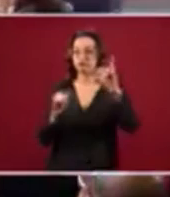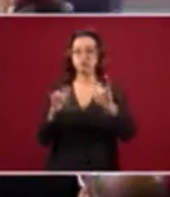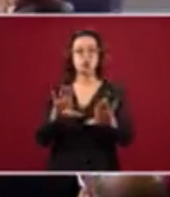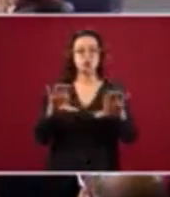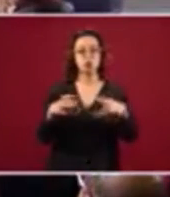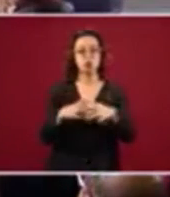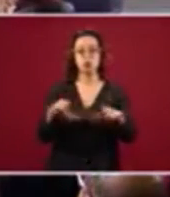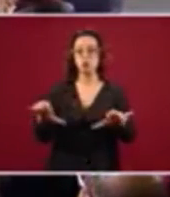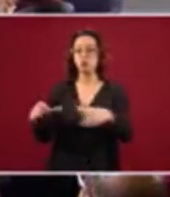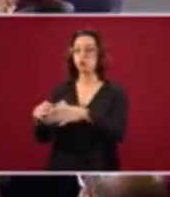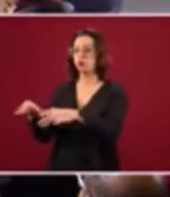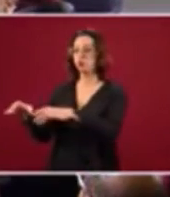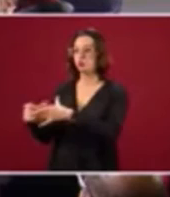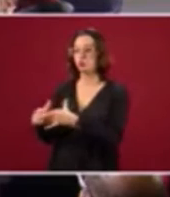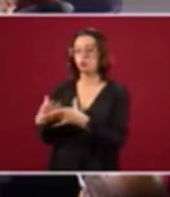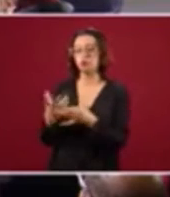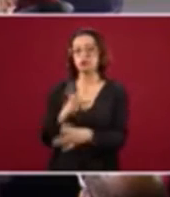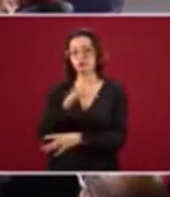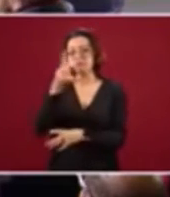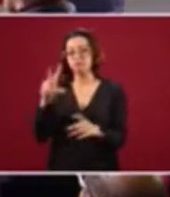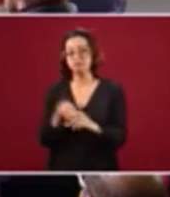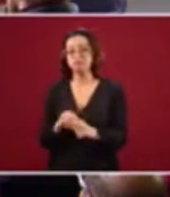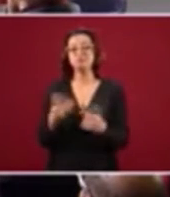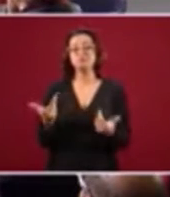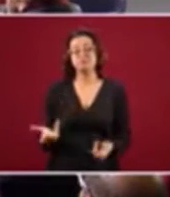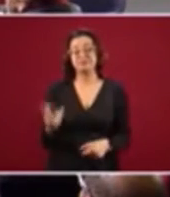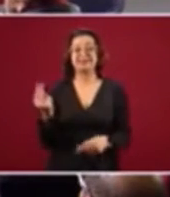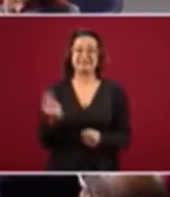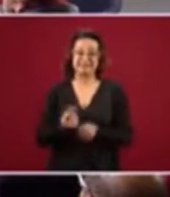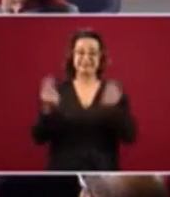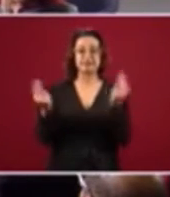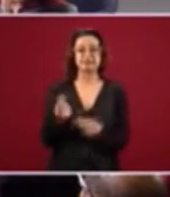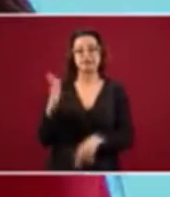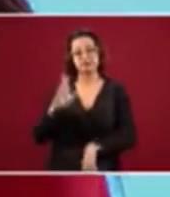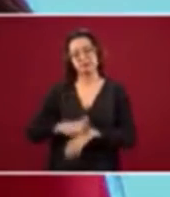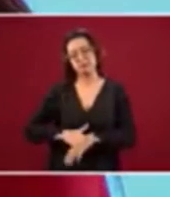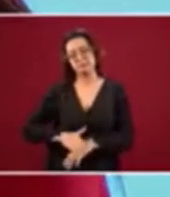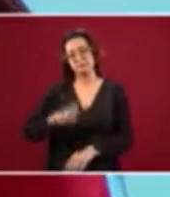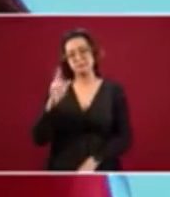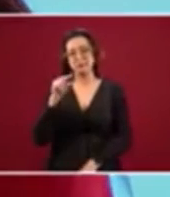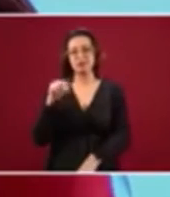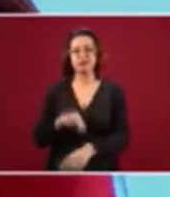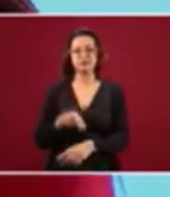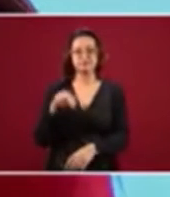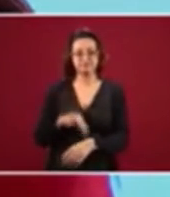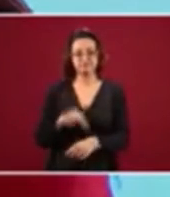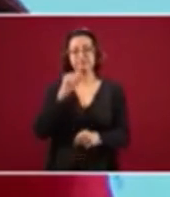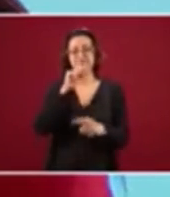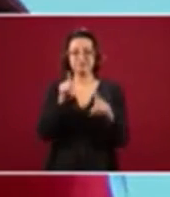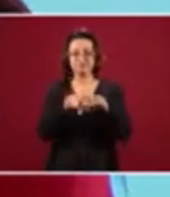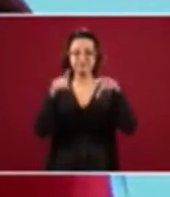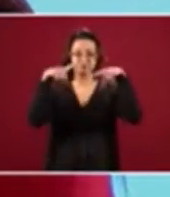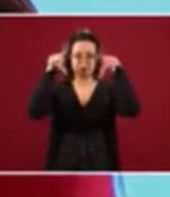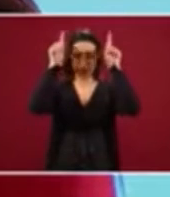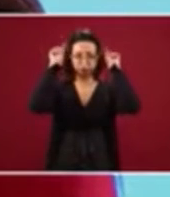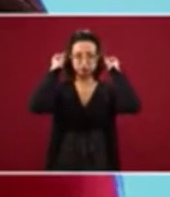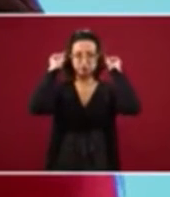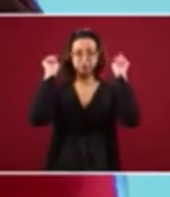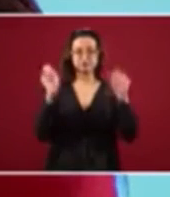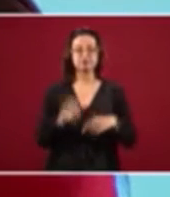las comunidades más alejadas del país, que es donde se necesitan mayor número de médicos y enfermeras.